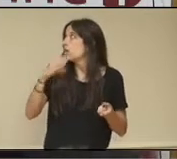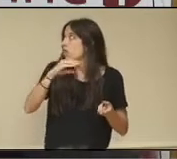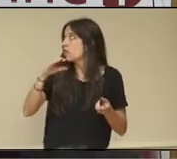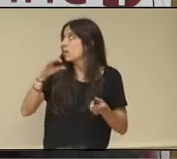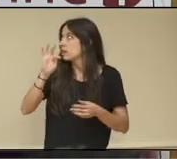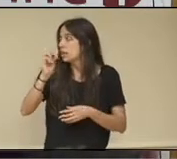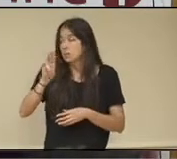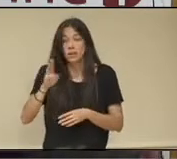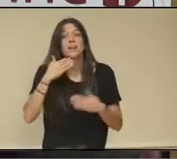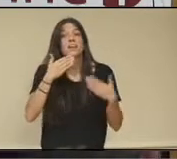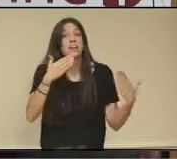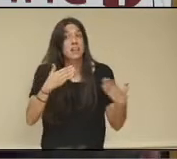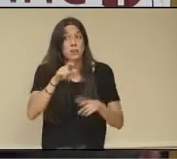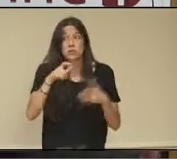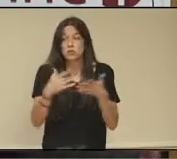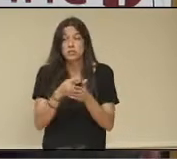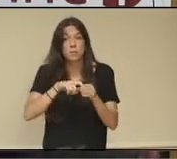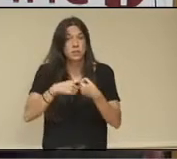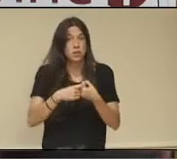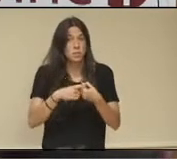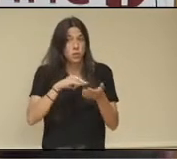muchas gracias a todas las personas que han participado.